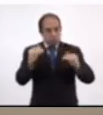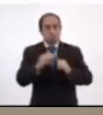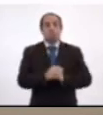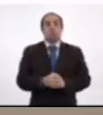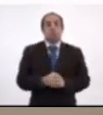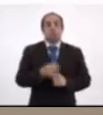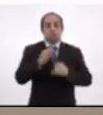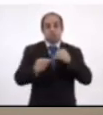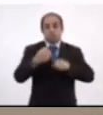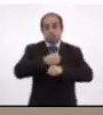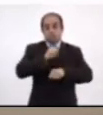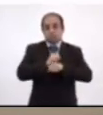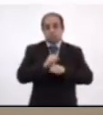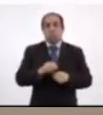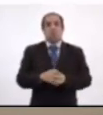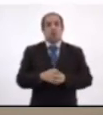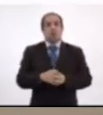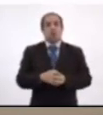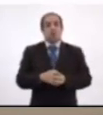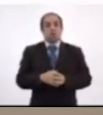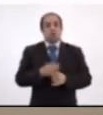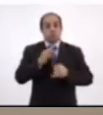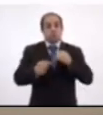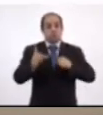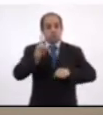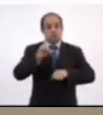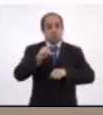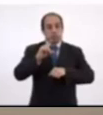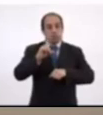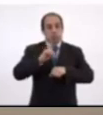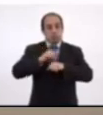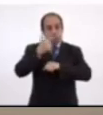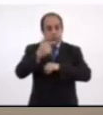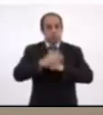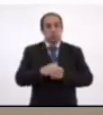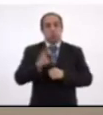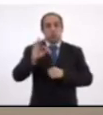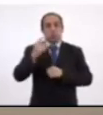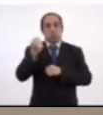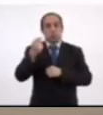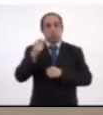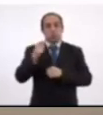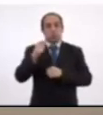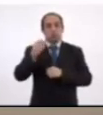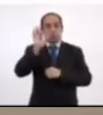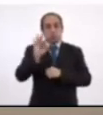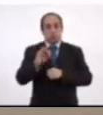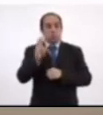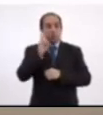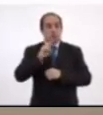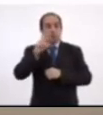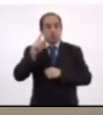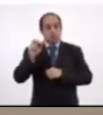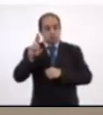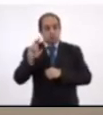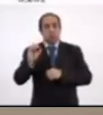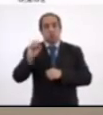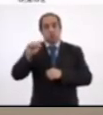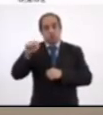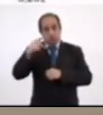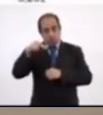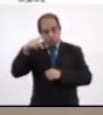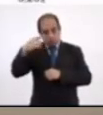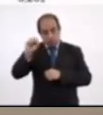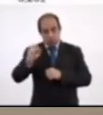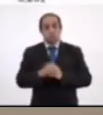Esta última semana el promedio móvil de los últimos 7 días fue 5.9% de las pruebas tanto de PCR como de antígenos que hacemos en la ciudad. ¿Sí?